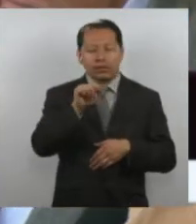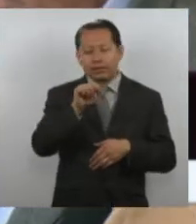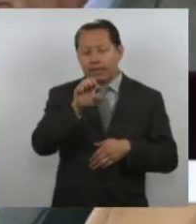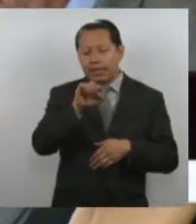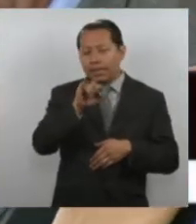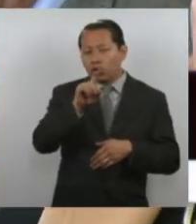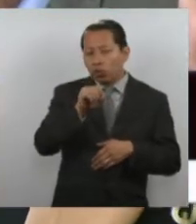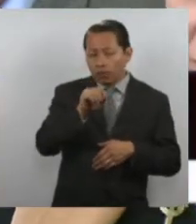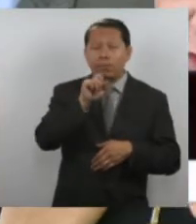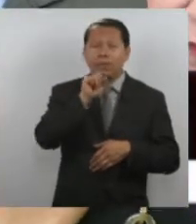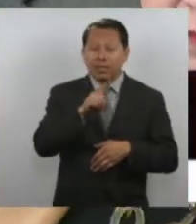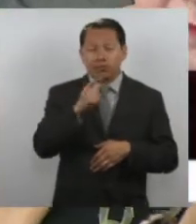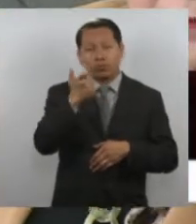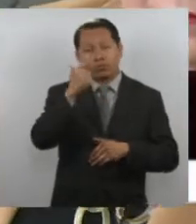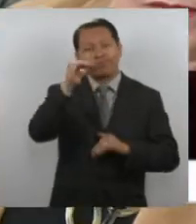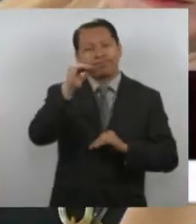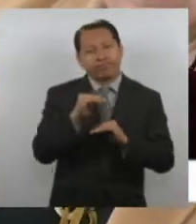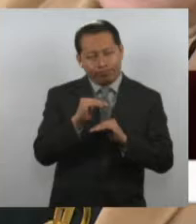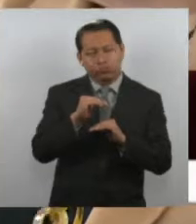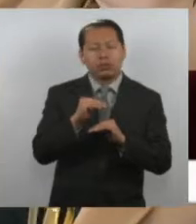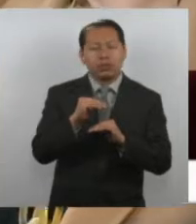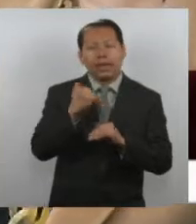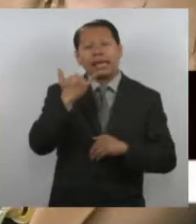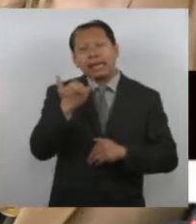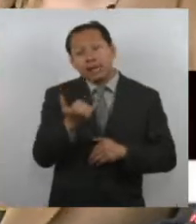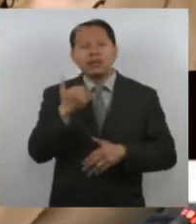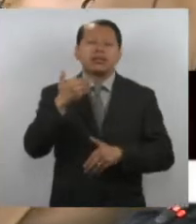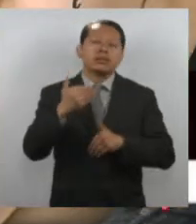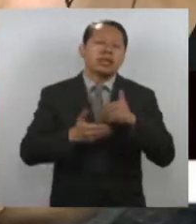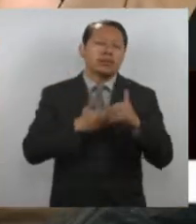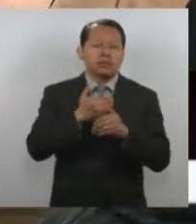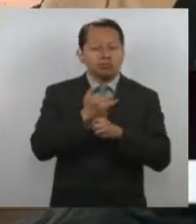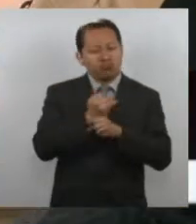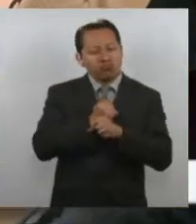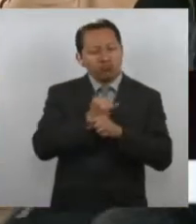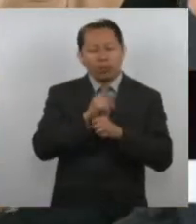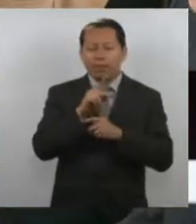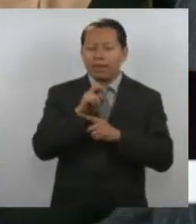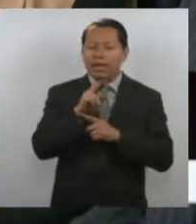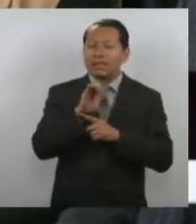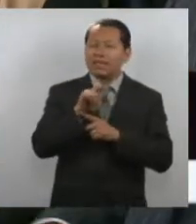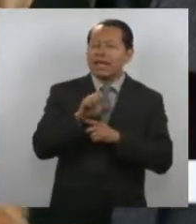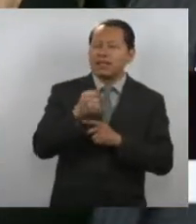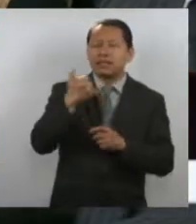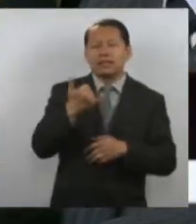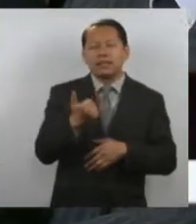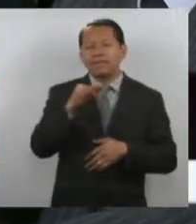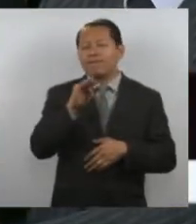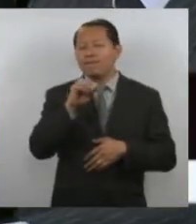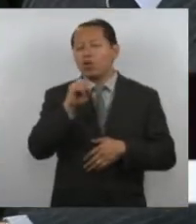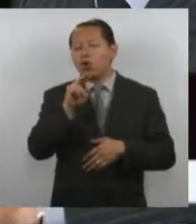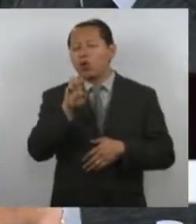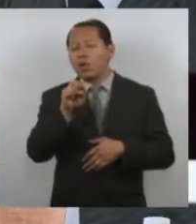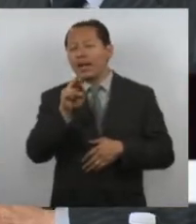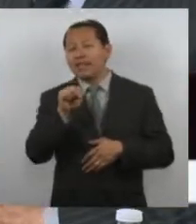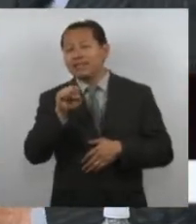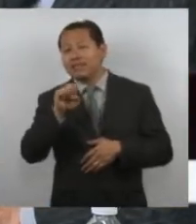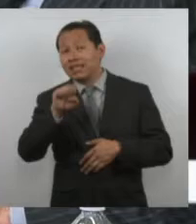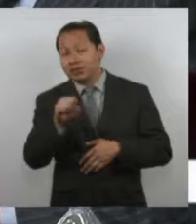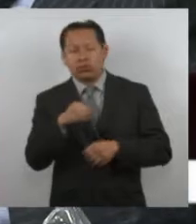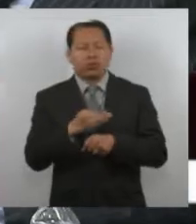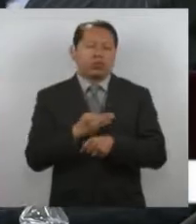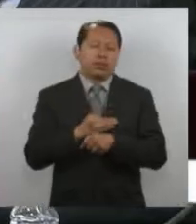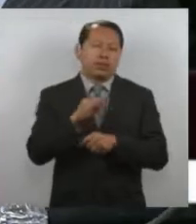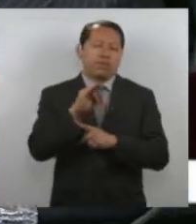reducción presupuestal, y muy específico, los servicios periciales y forenses, Laxman. Estamos ante una crisis forense